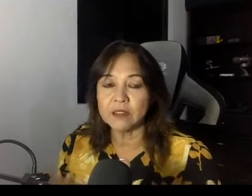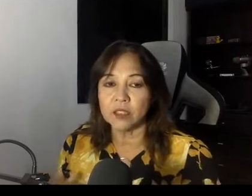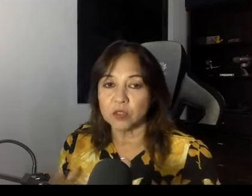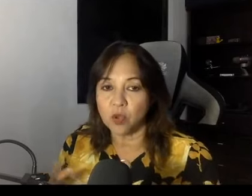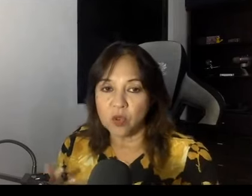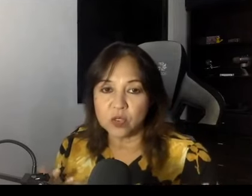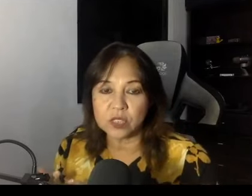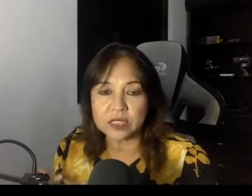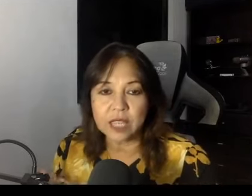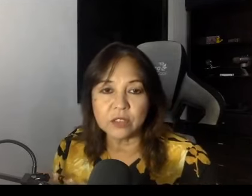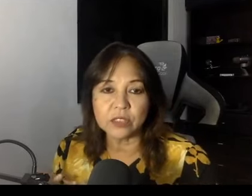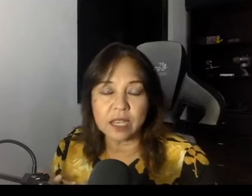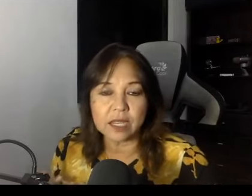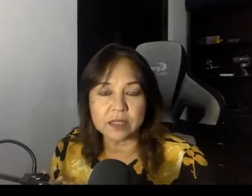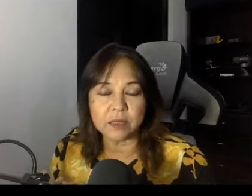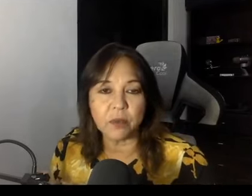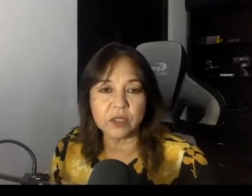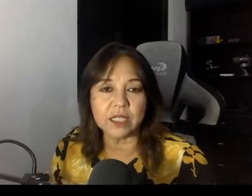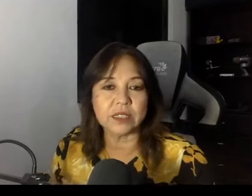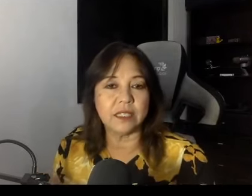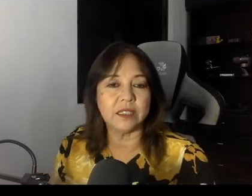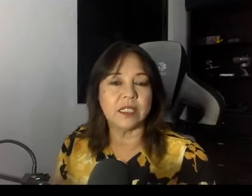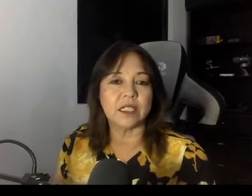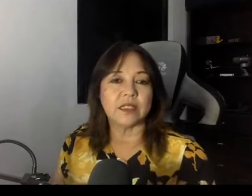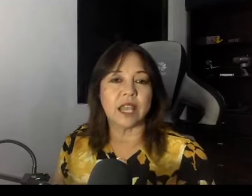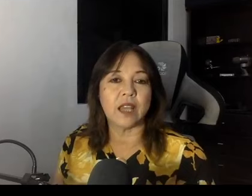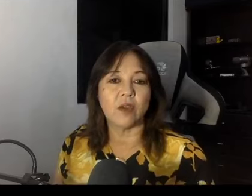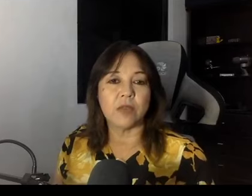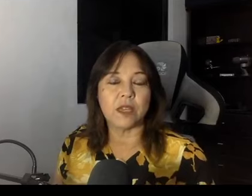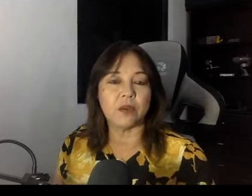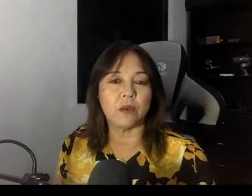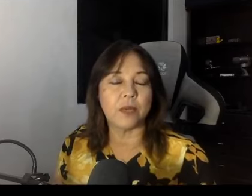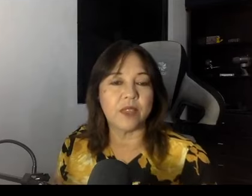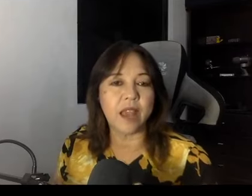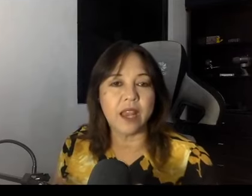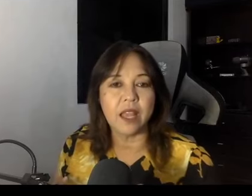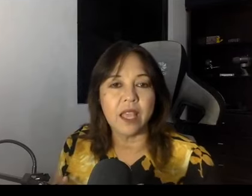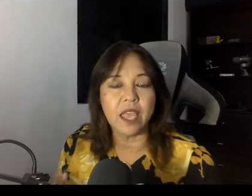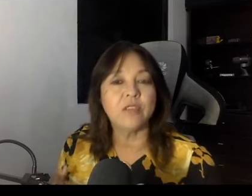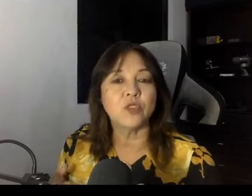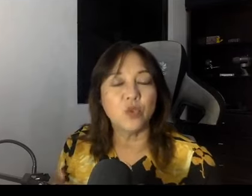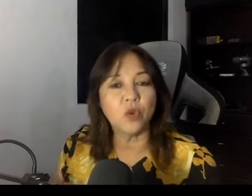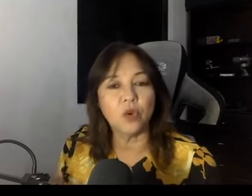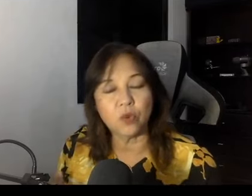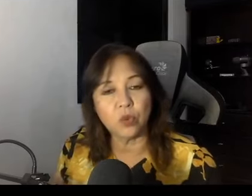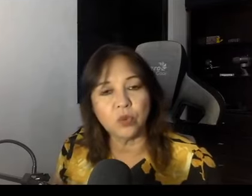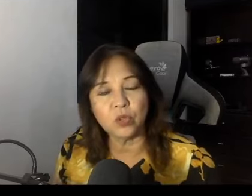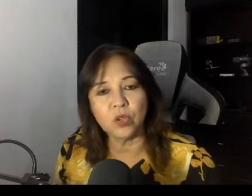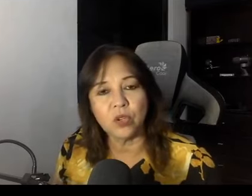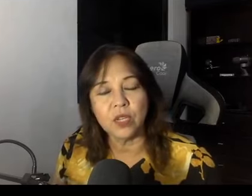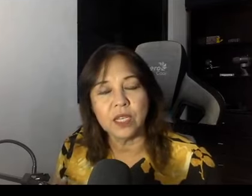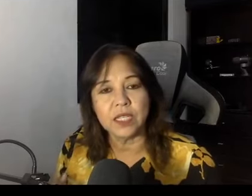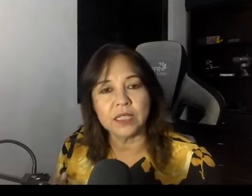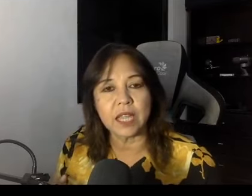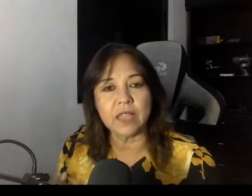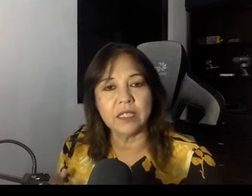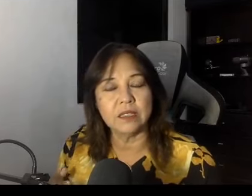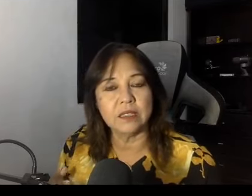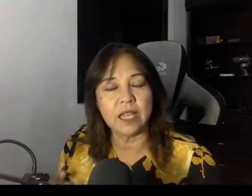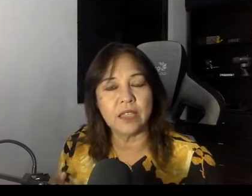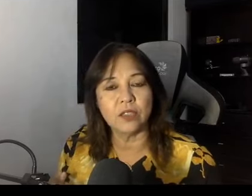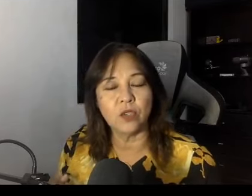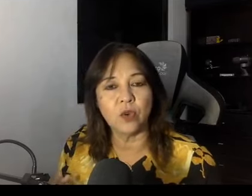global, todos los estados que les reportan estadísticas al gobierno federal, en su conjunto